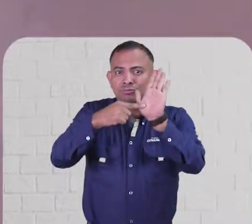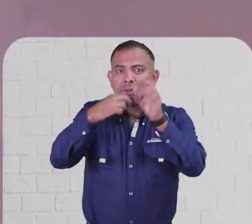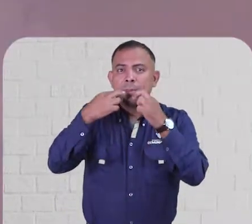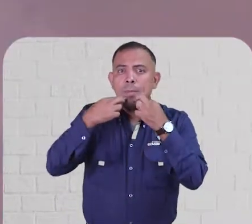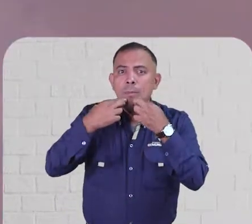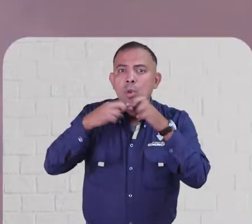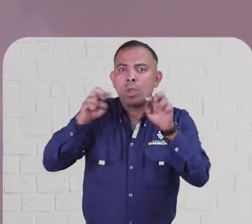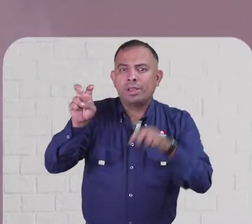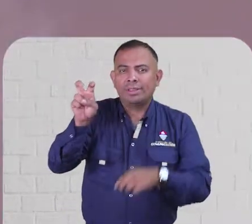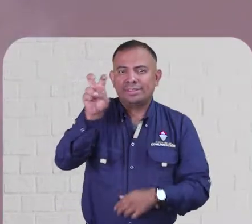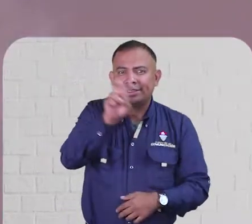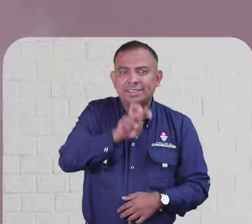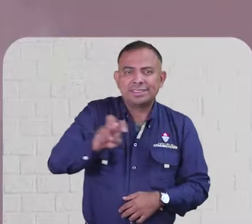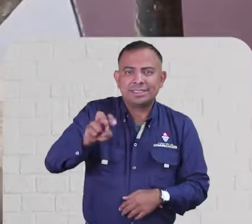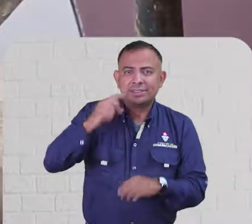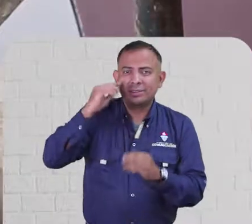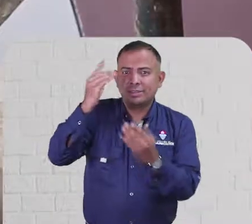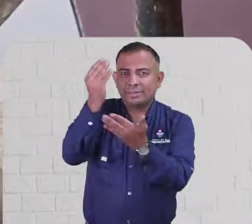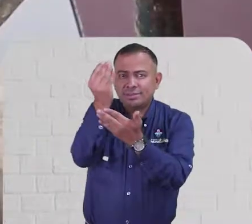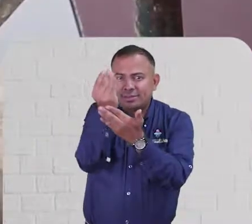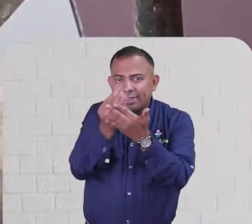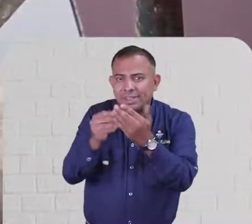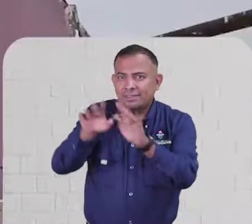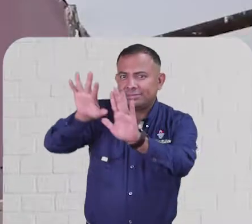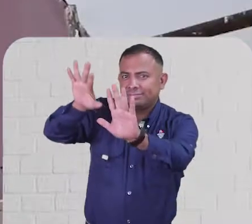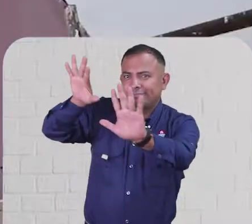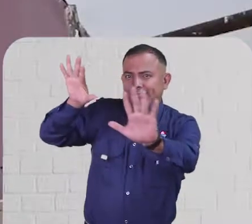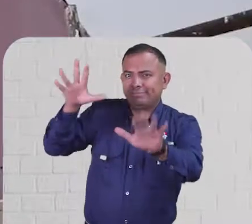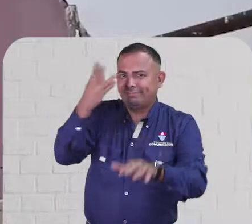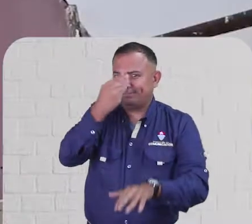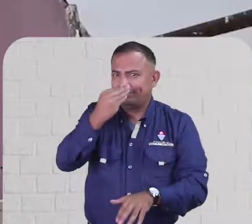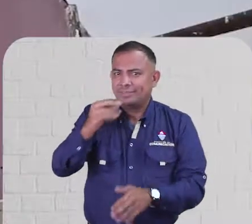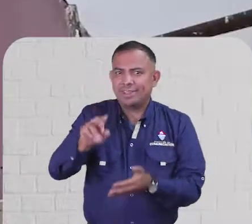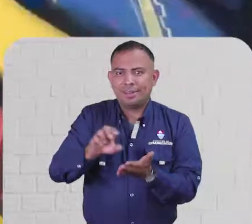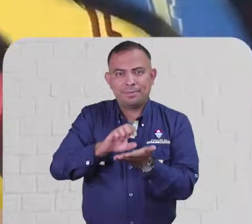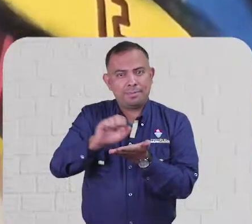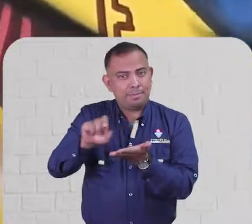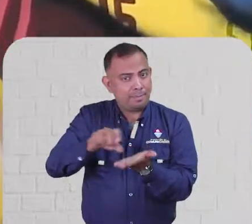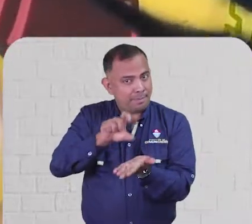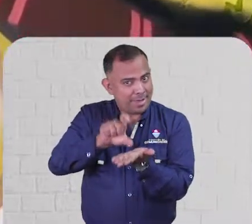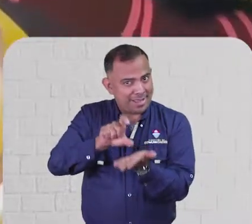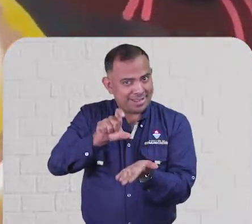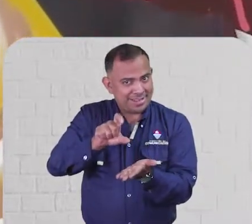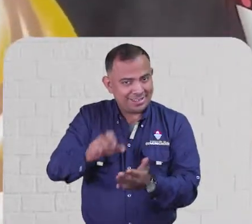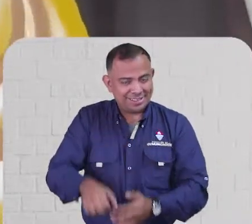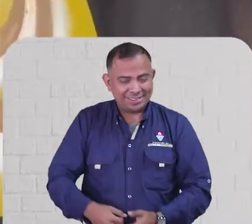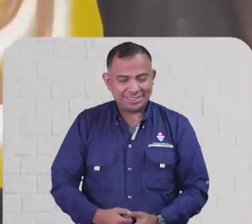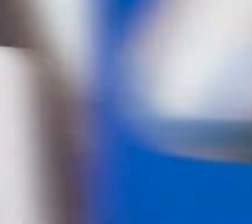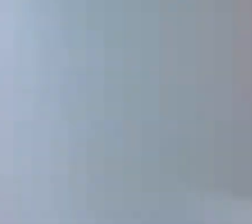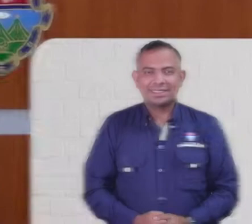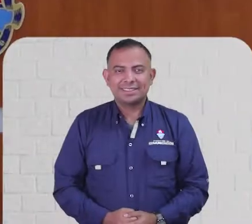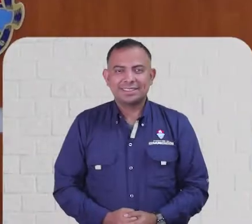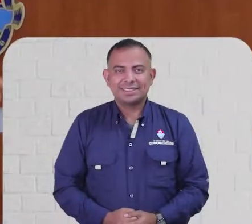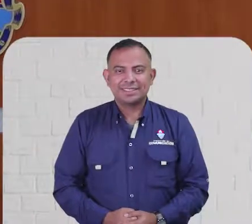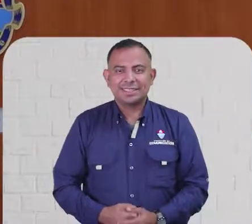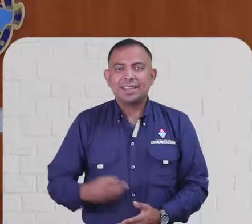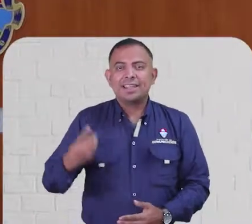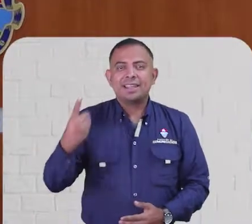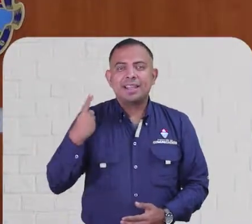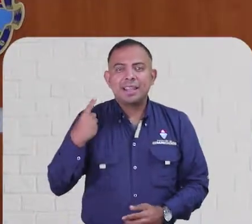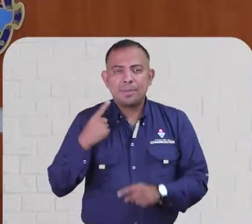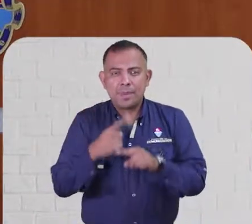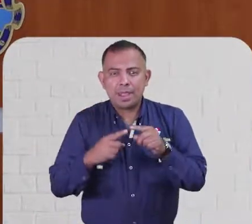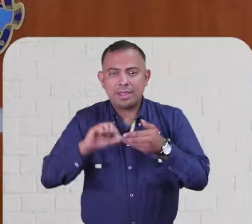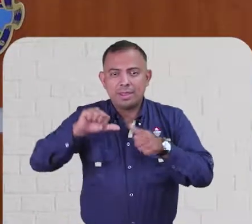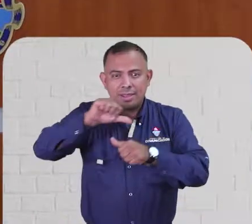de transformar espacios públicos a través de la creatividad, el arte y la participación ciudadana. La Dirección de